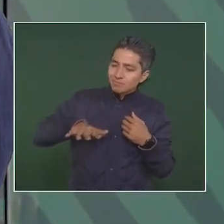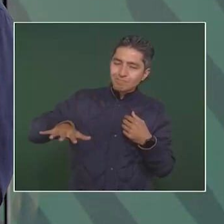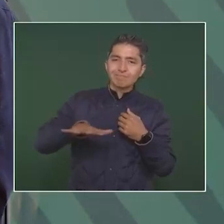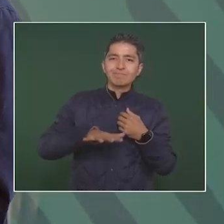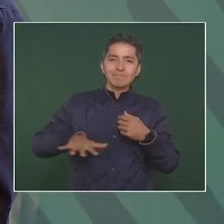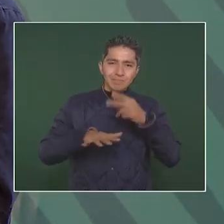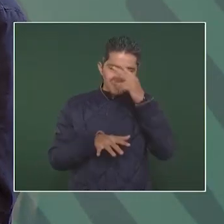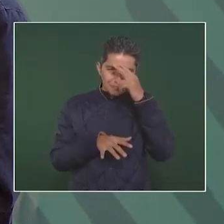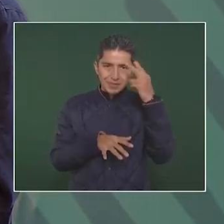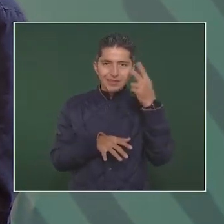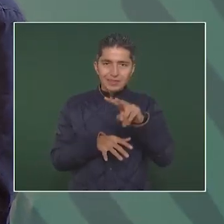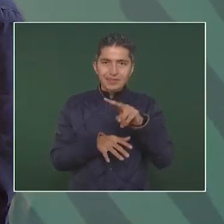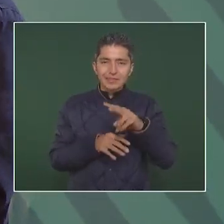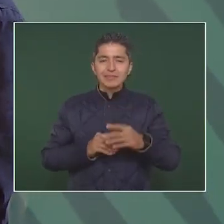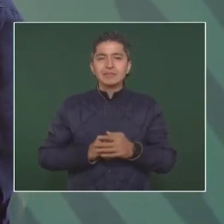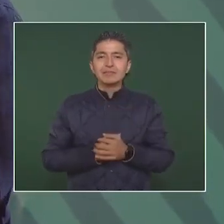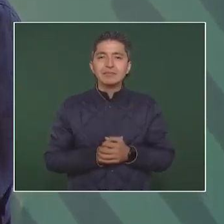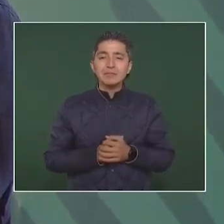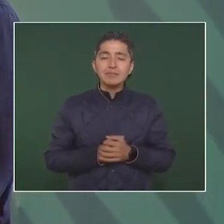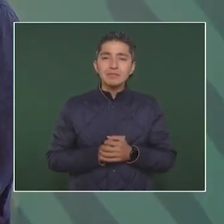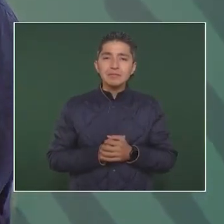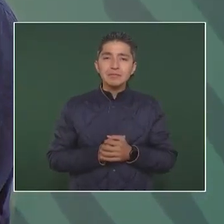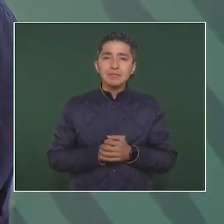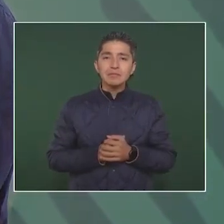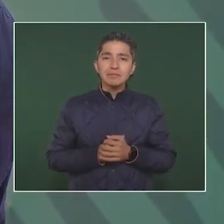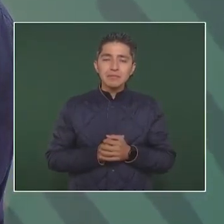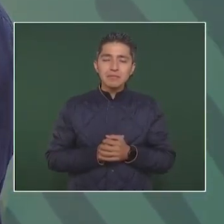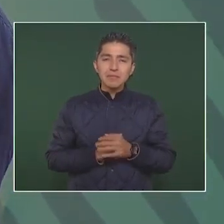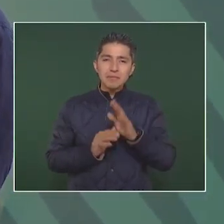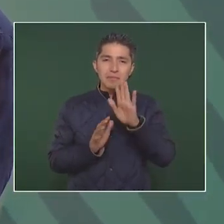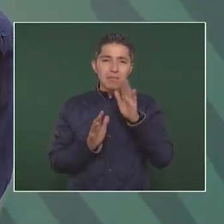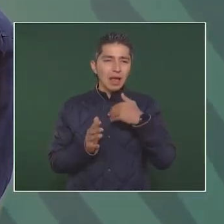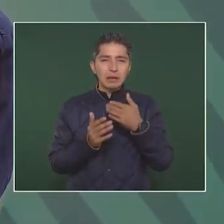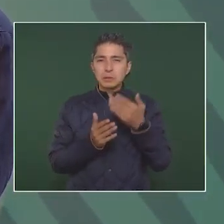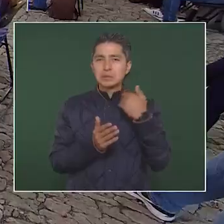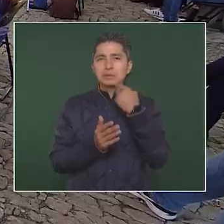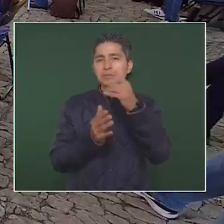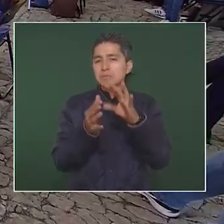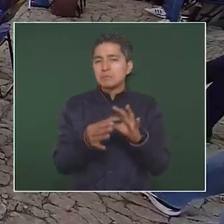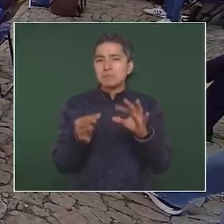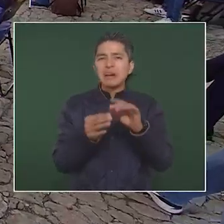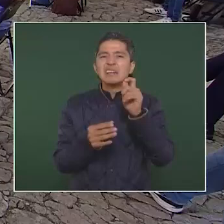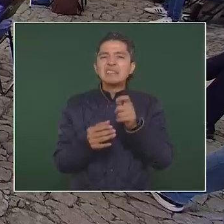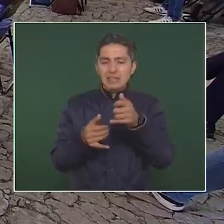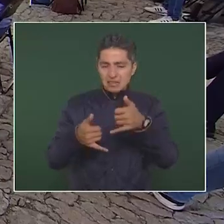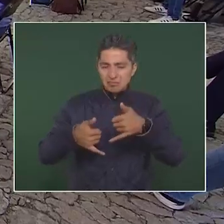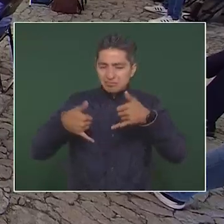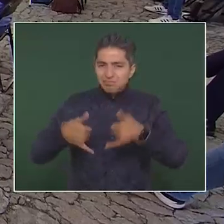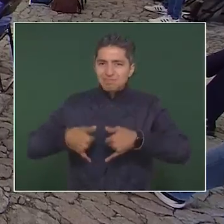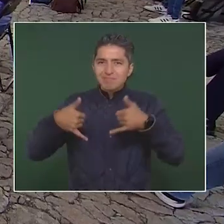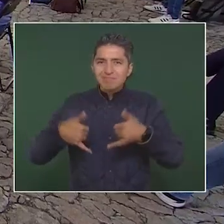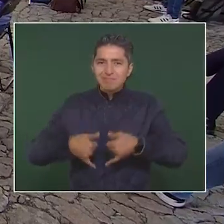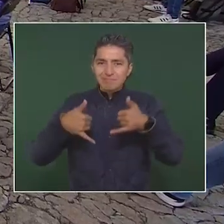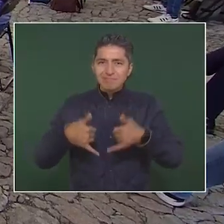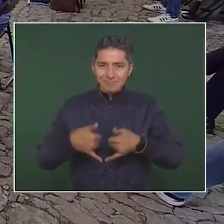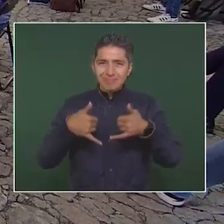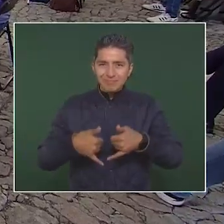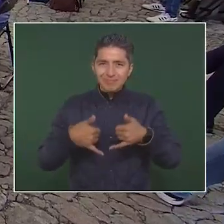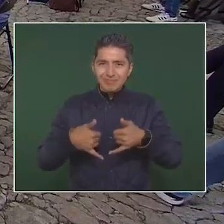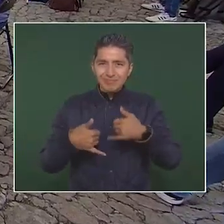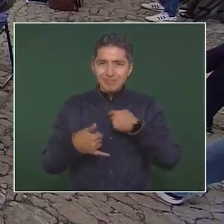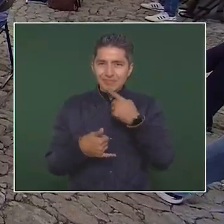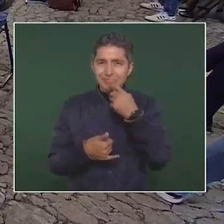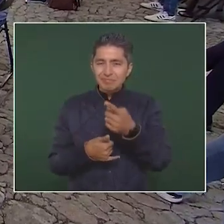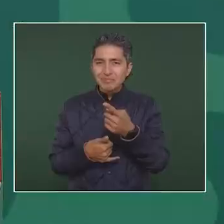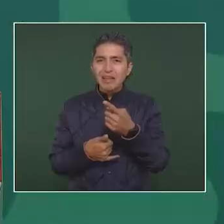México. Y hablaba de resistencias, de quienes